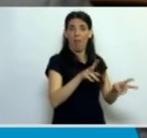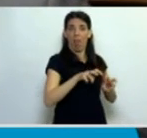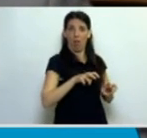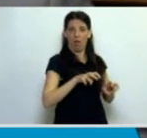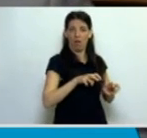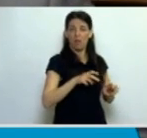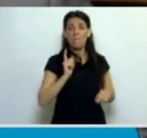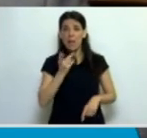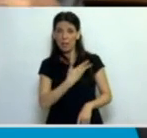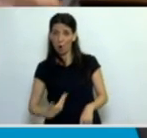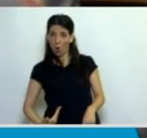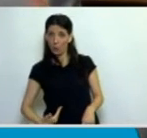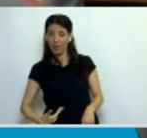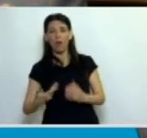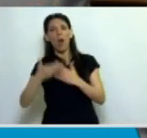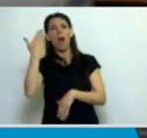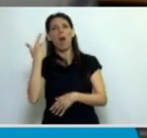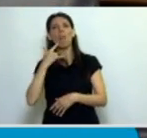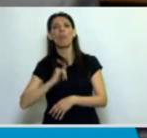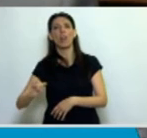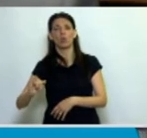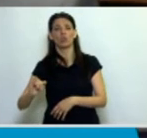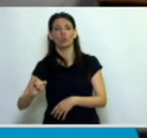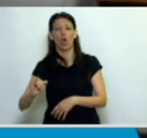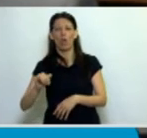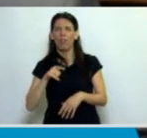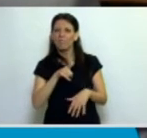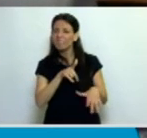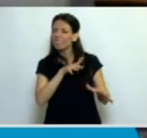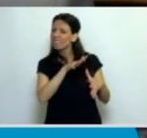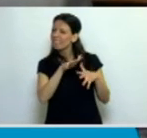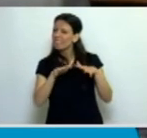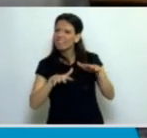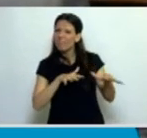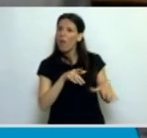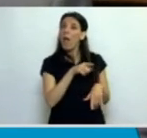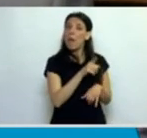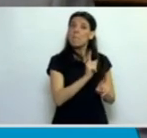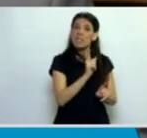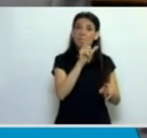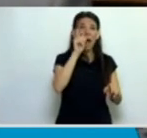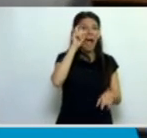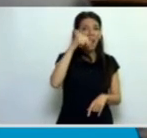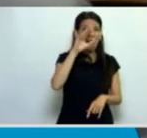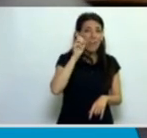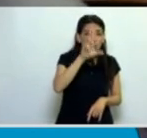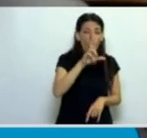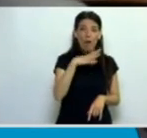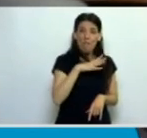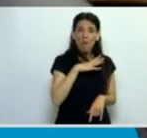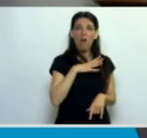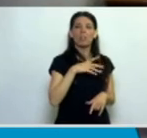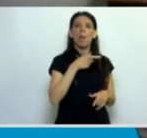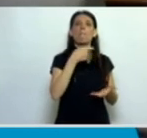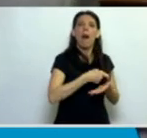Gobierno denunció las irregularidades, la falta de inversión que ha sido visible para